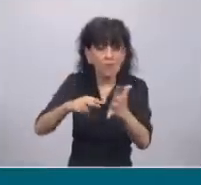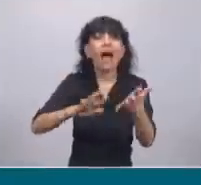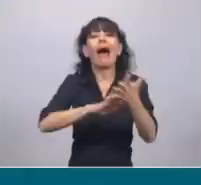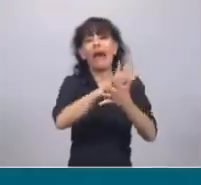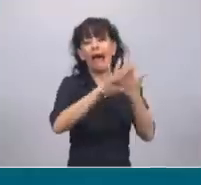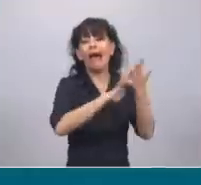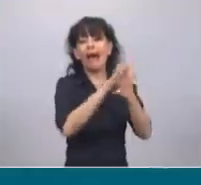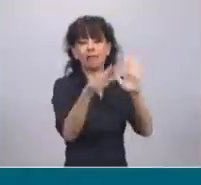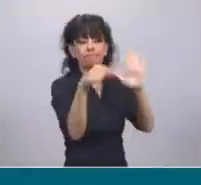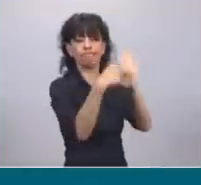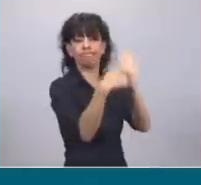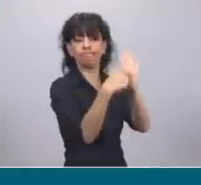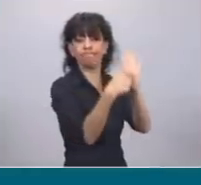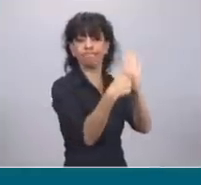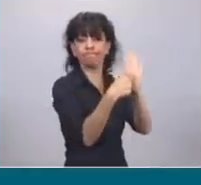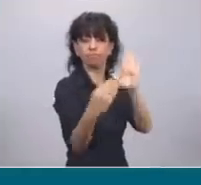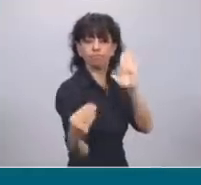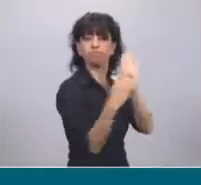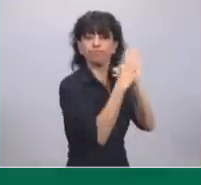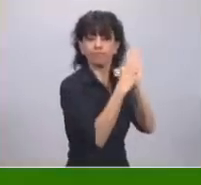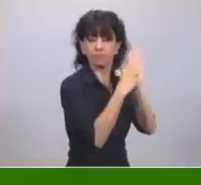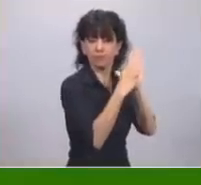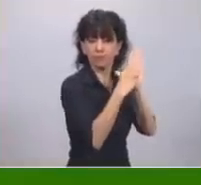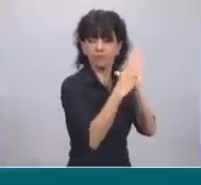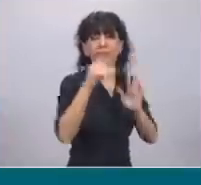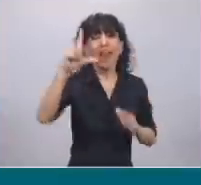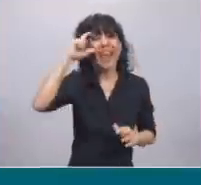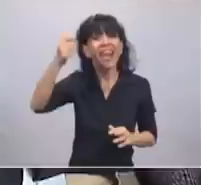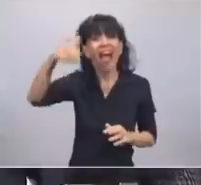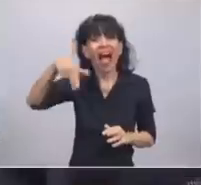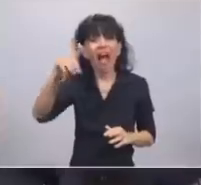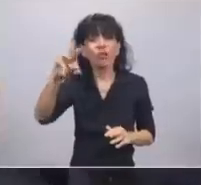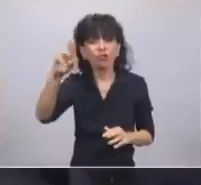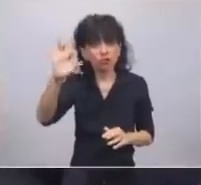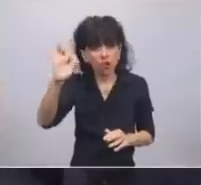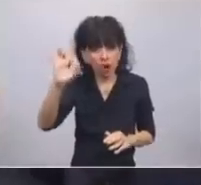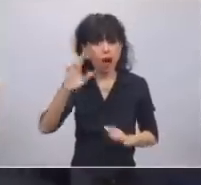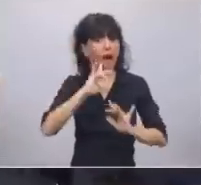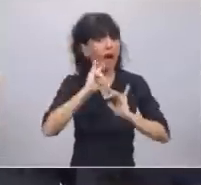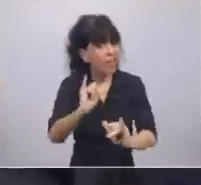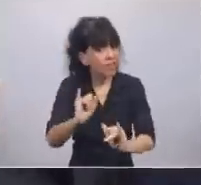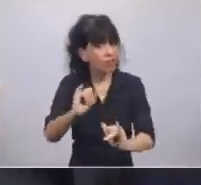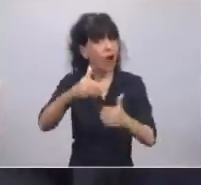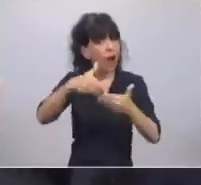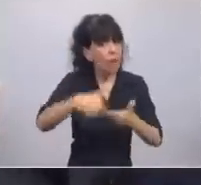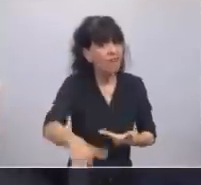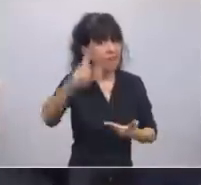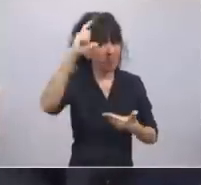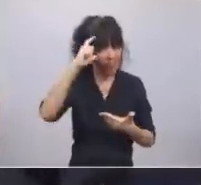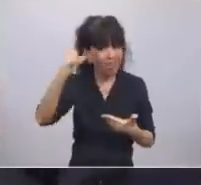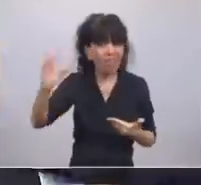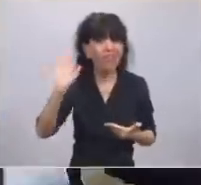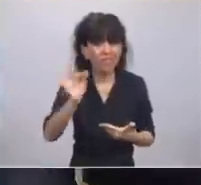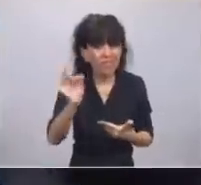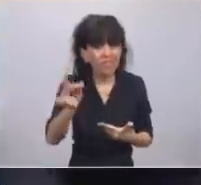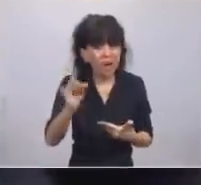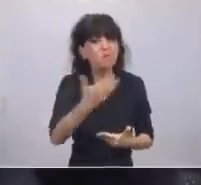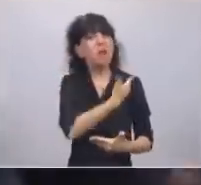Aires, Leandro, desde el 10 de diciembre vas a tener al lado al Presidente de la